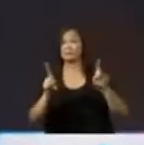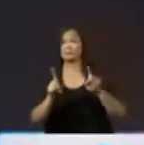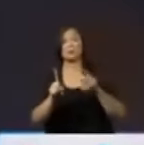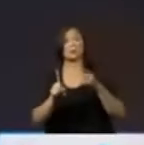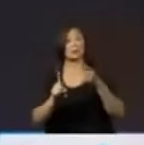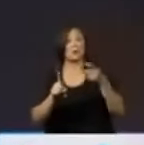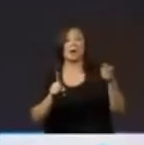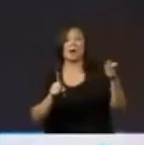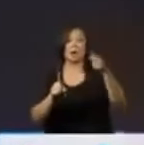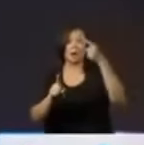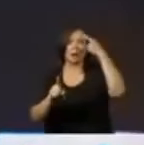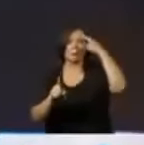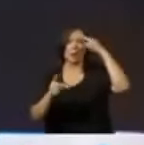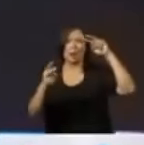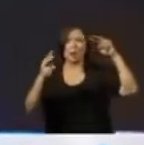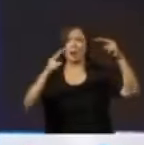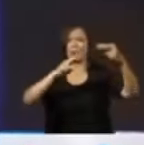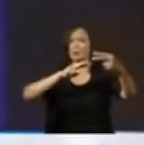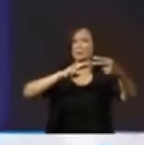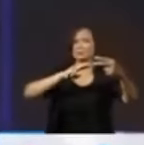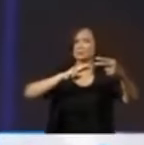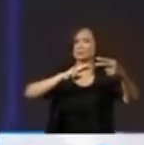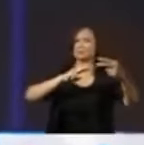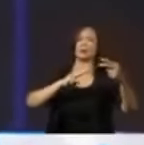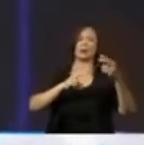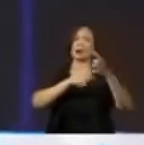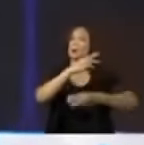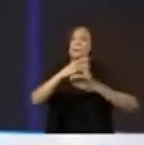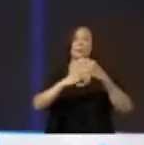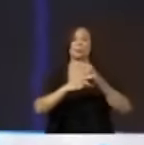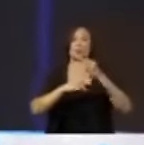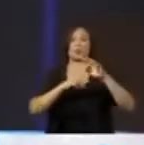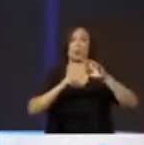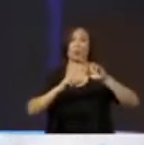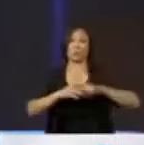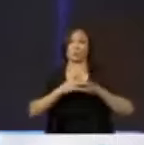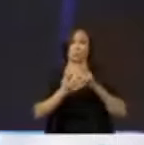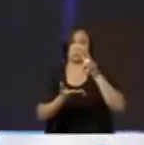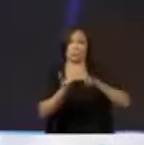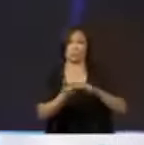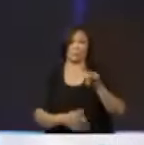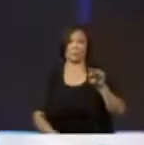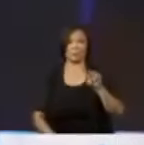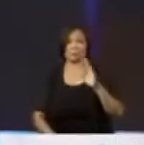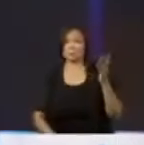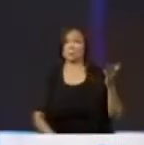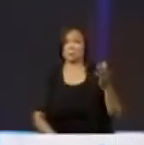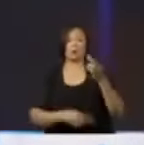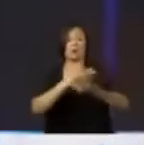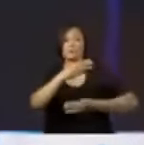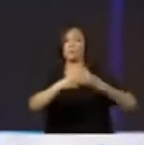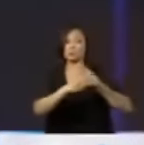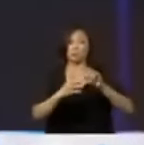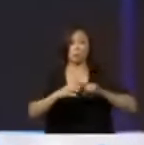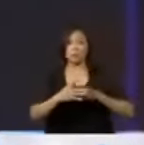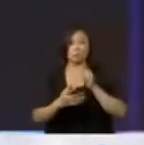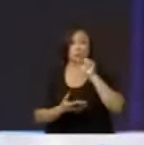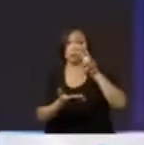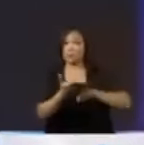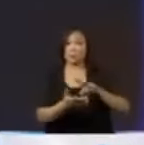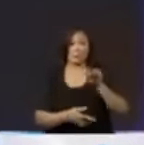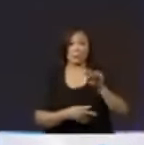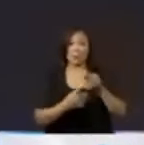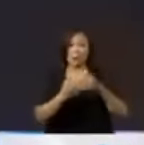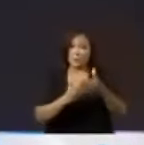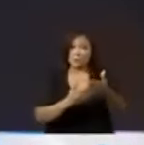lo que muchos quieren que pensemos, el mundo no comenzó en el 2020. El mundo no comenzó en el